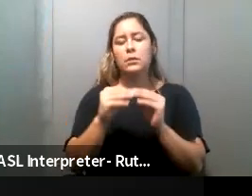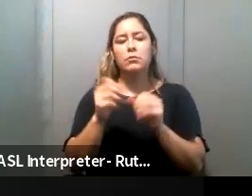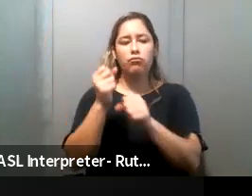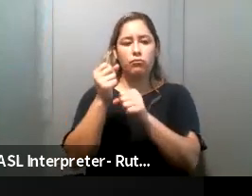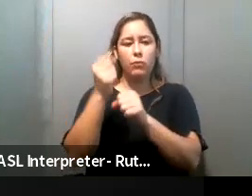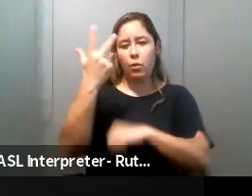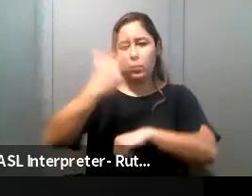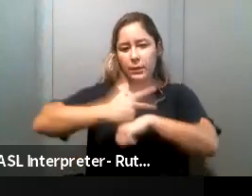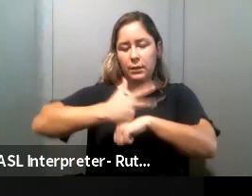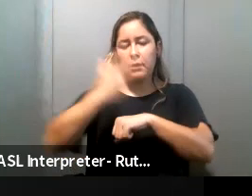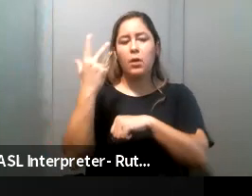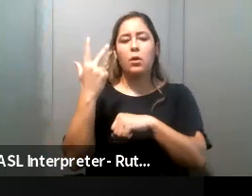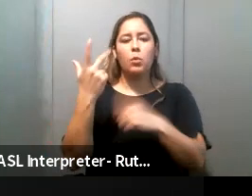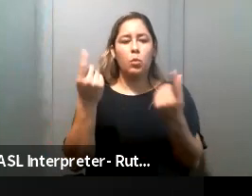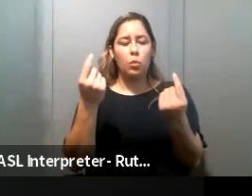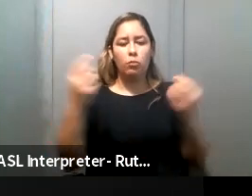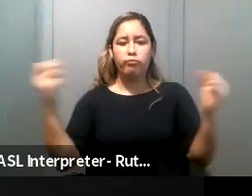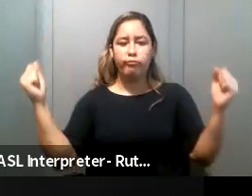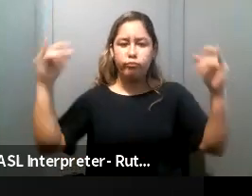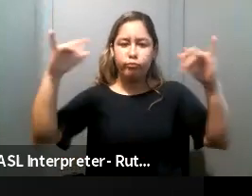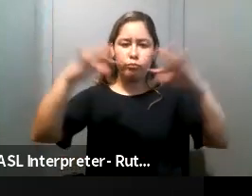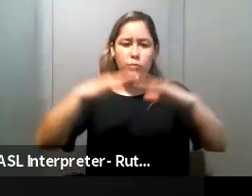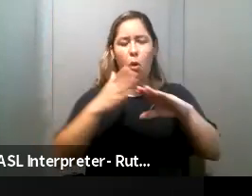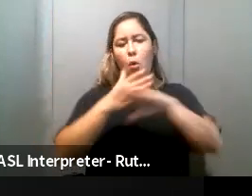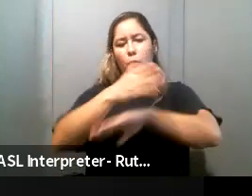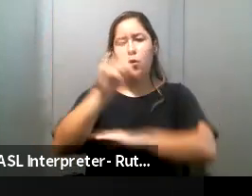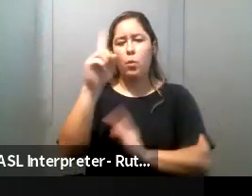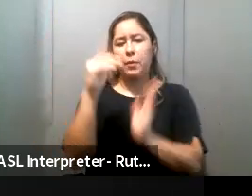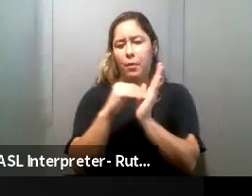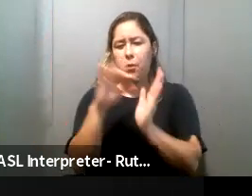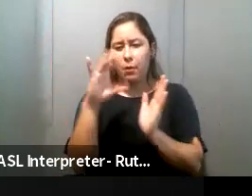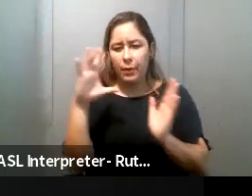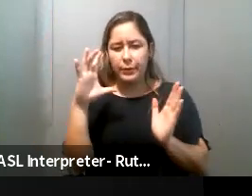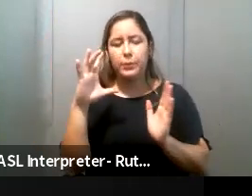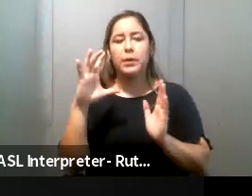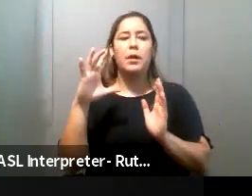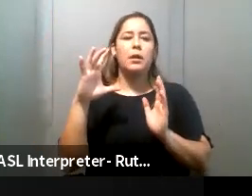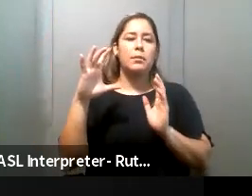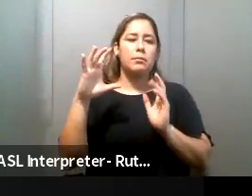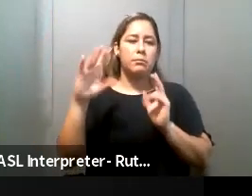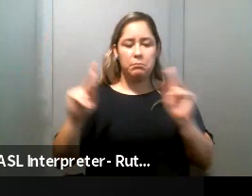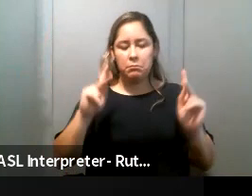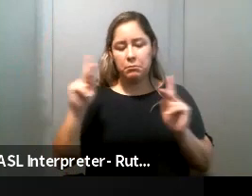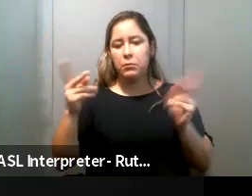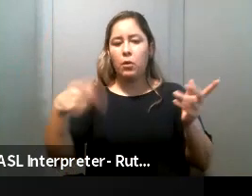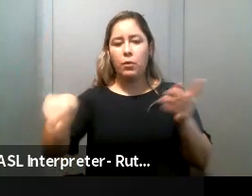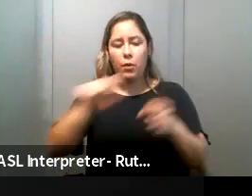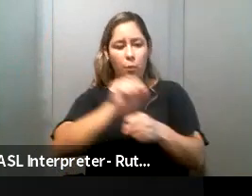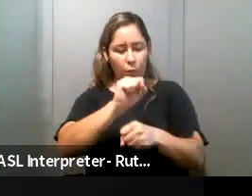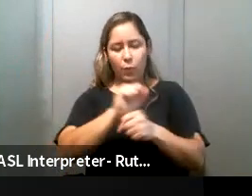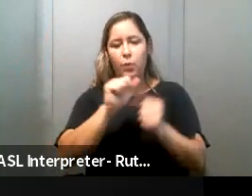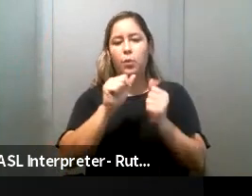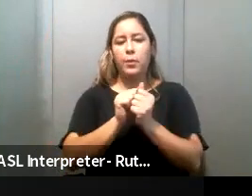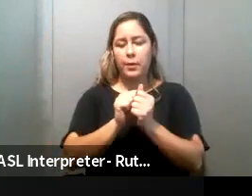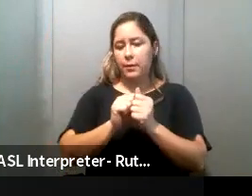3 días que reúne a más de 1,800 intercesores de víctimas y aliados que trabajan para